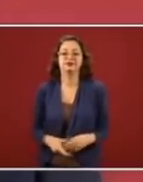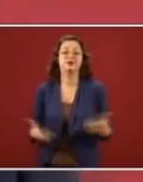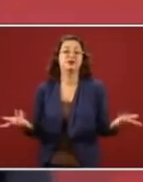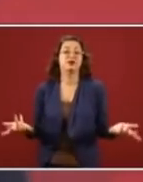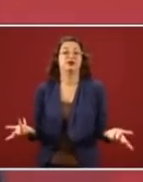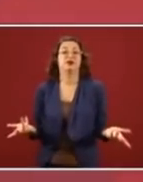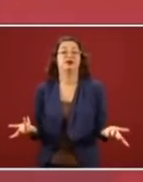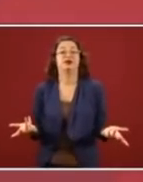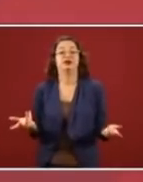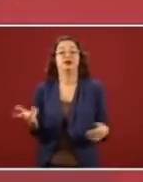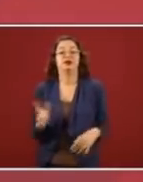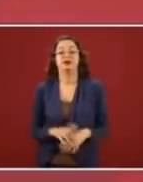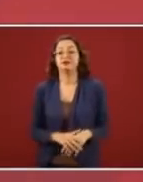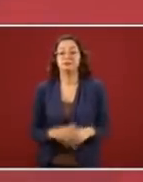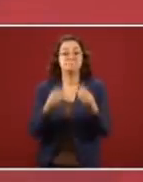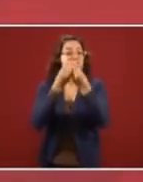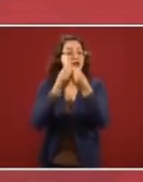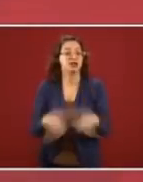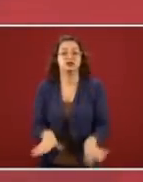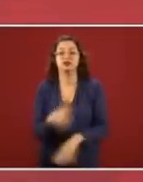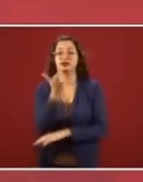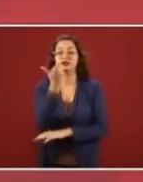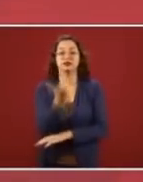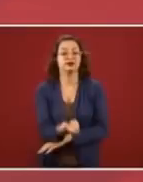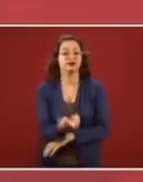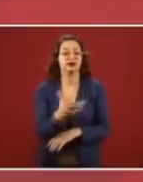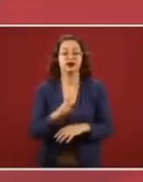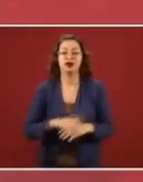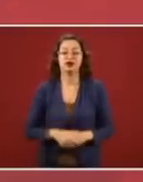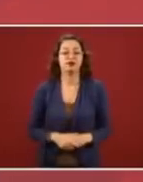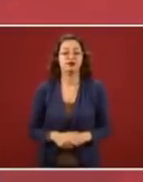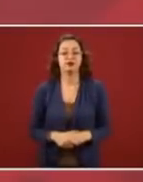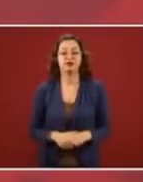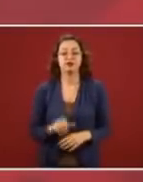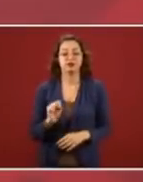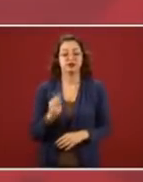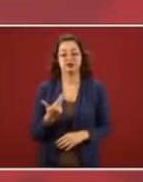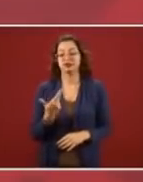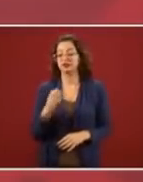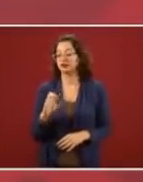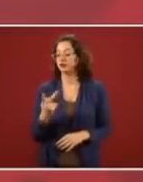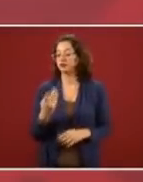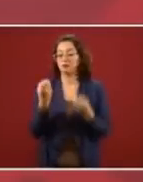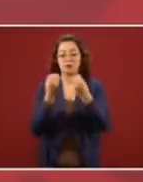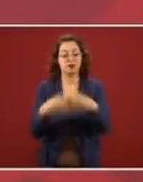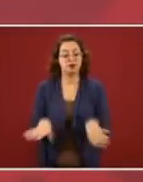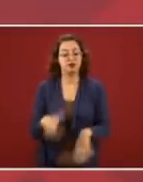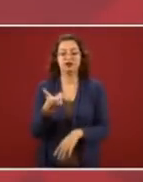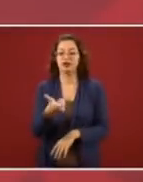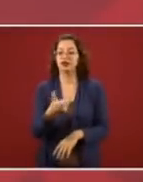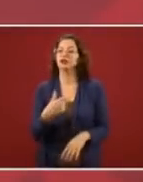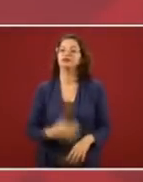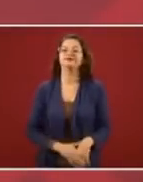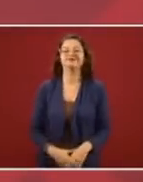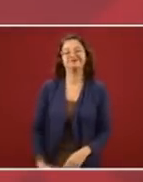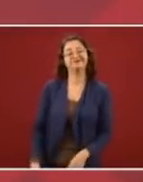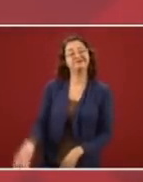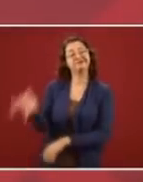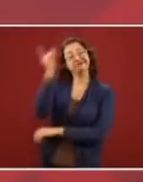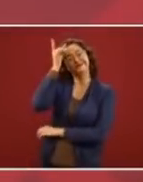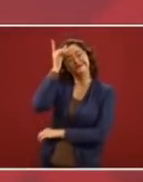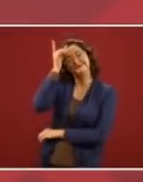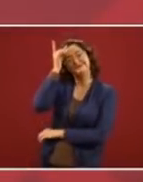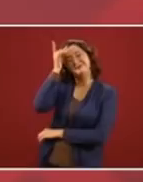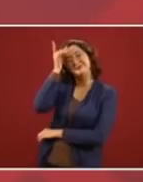Hubo una pérdida en la hacienda pública. Los conozco